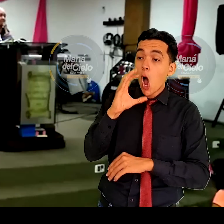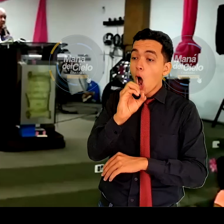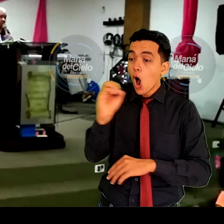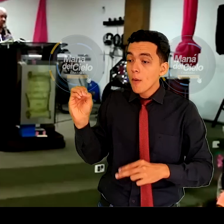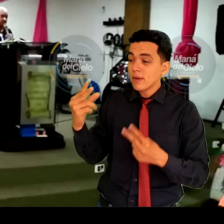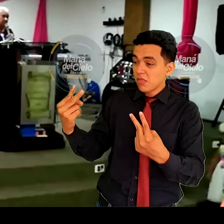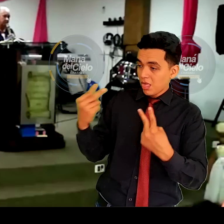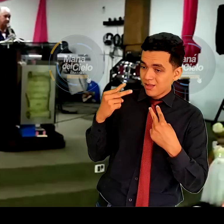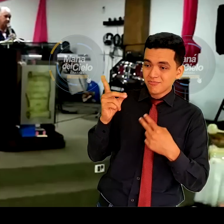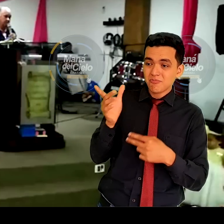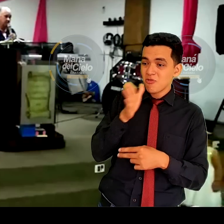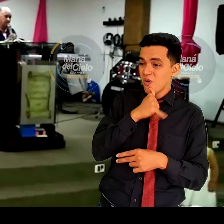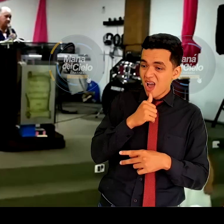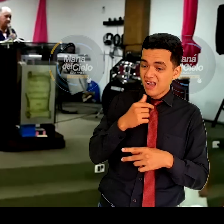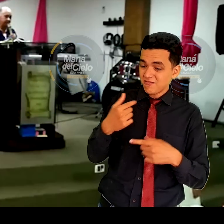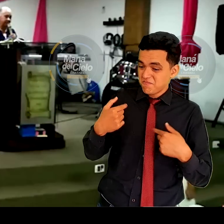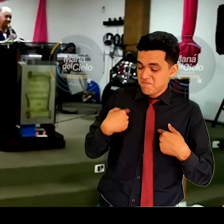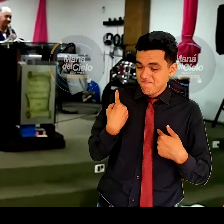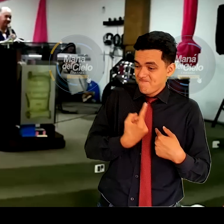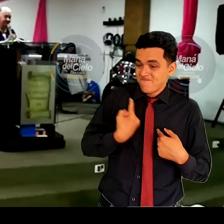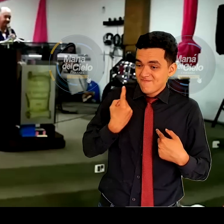cuarto, qué sé yo.